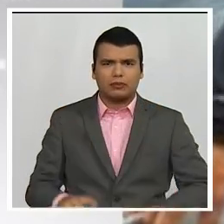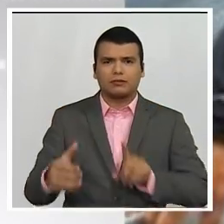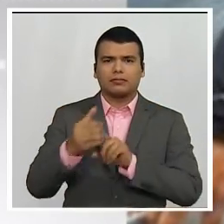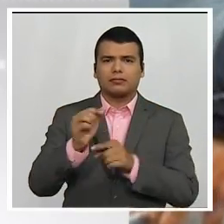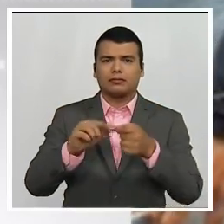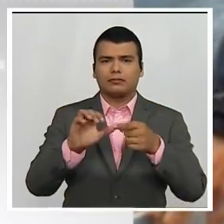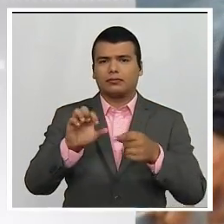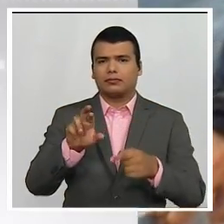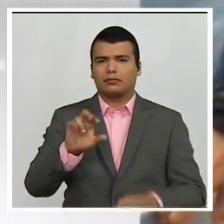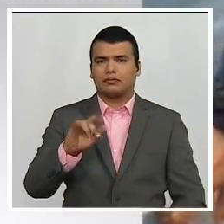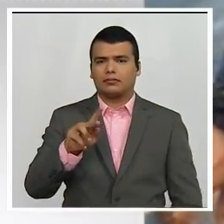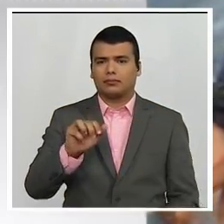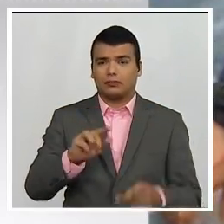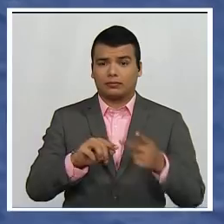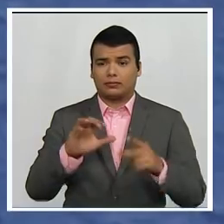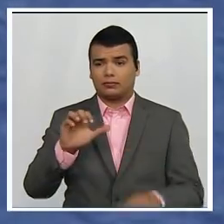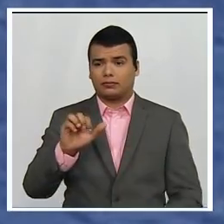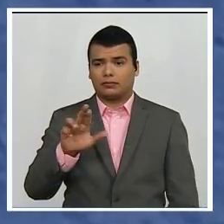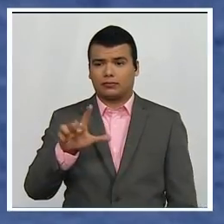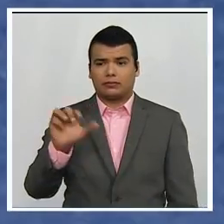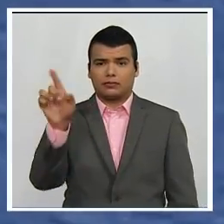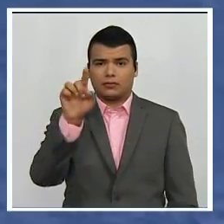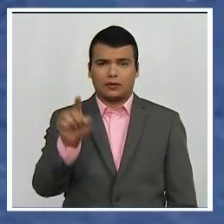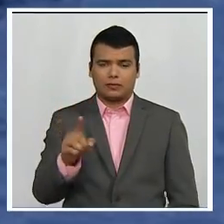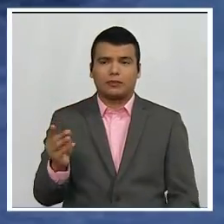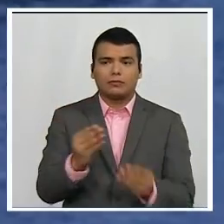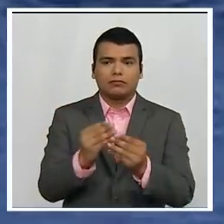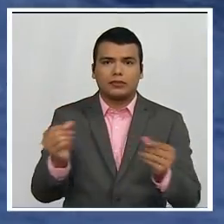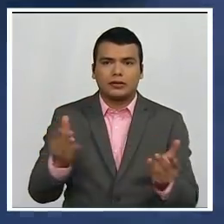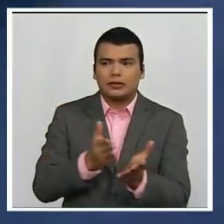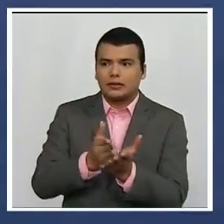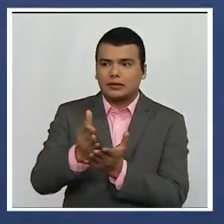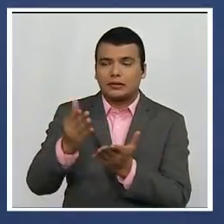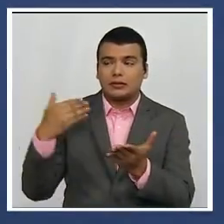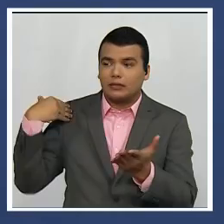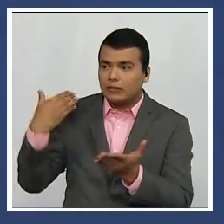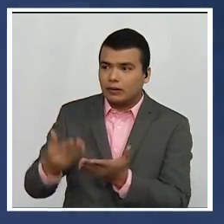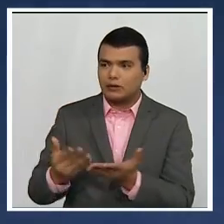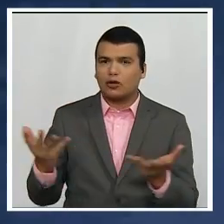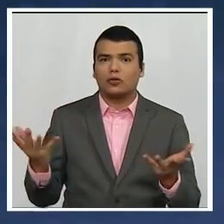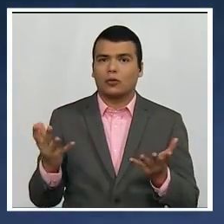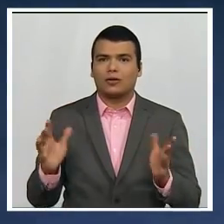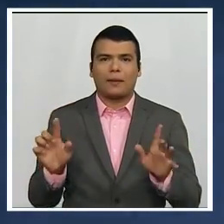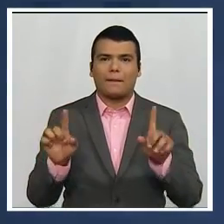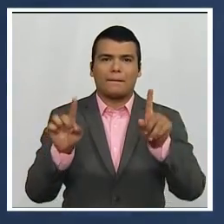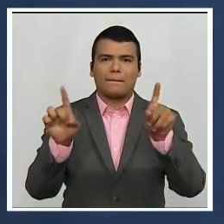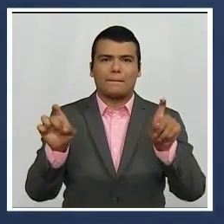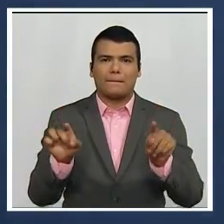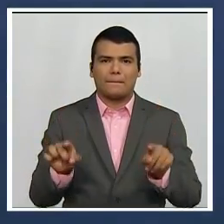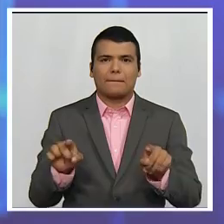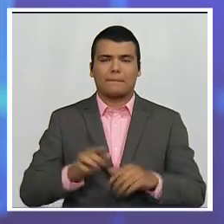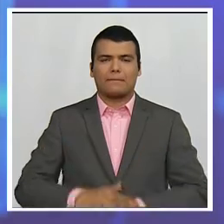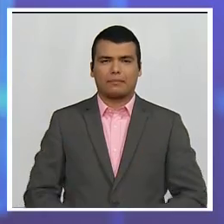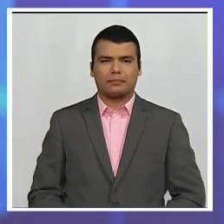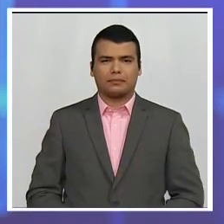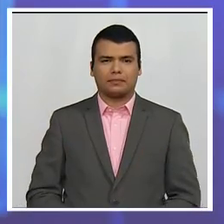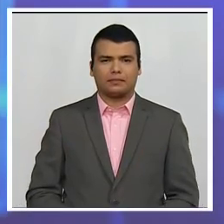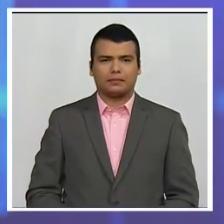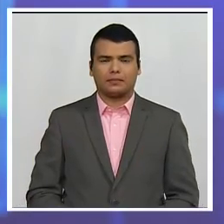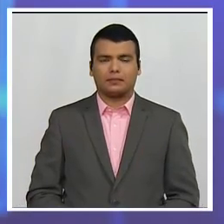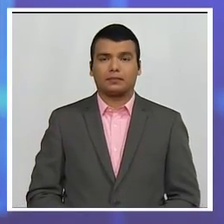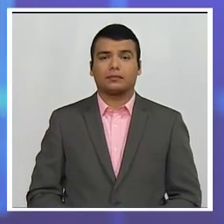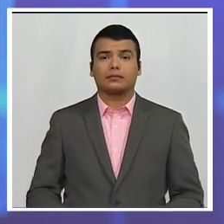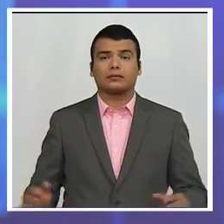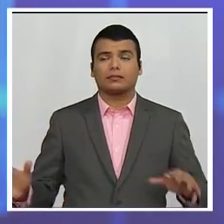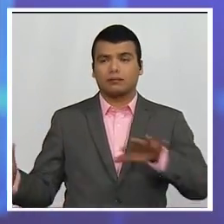díaz y carlos enrique jiménez que permanecen desaparecidos sin que al momento se conozca la suerte que puedan haber corrido y